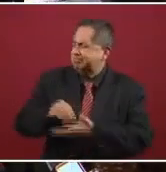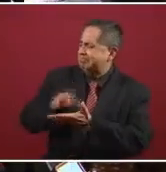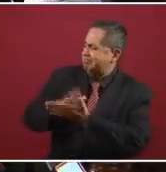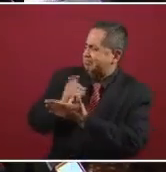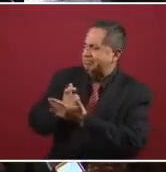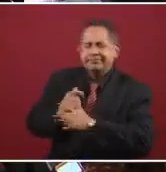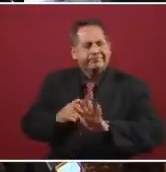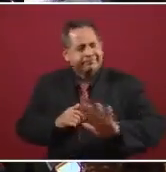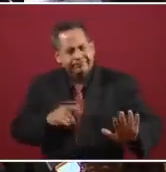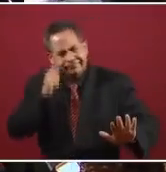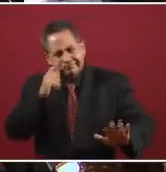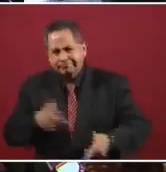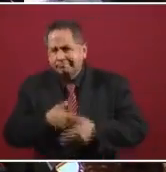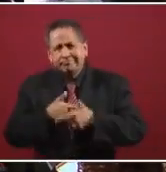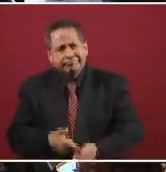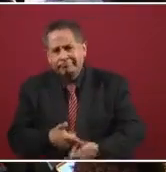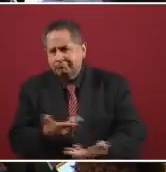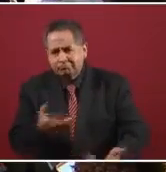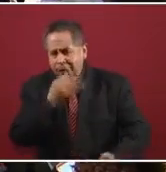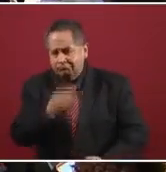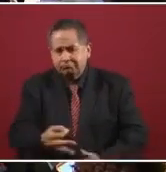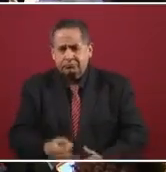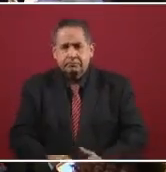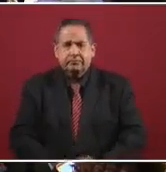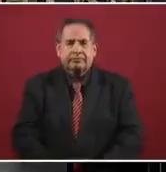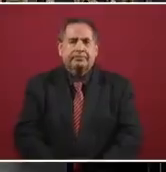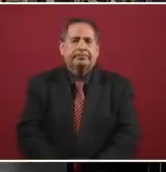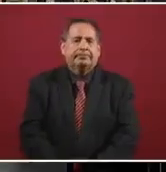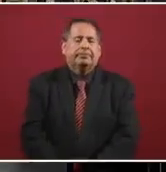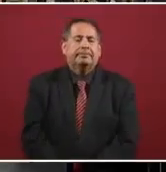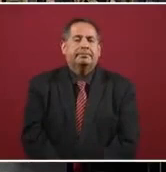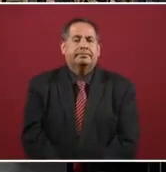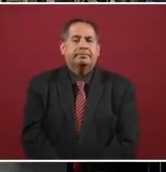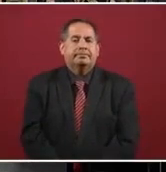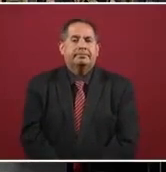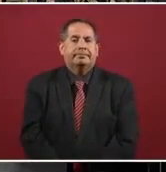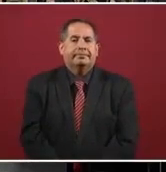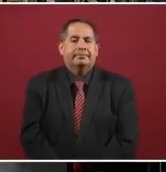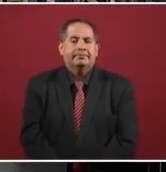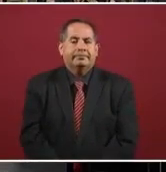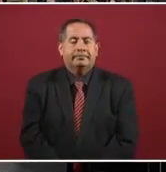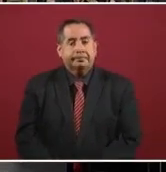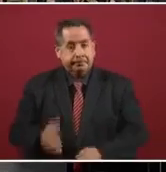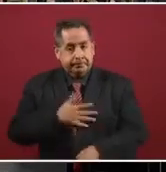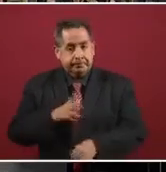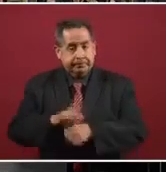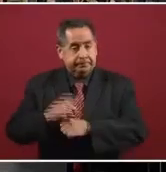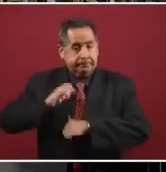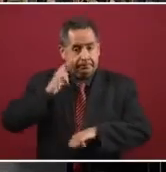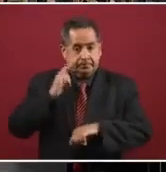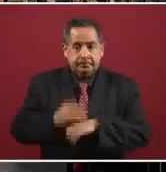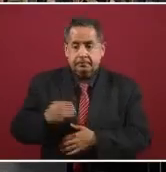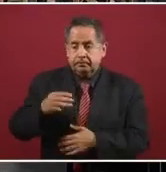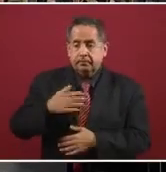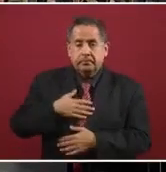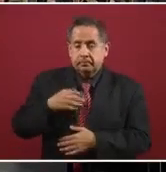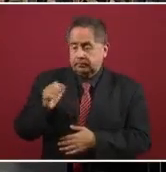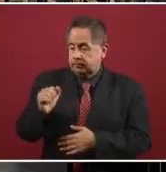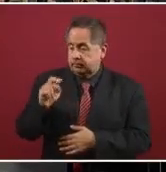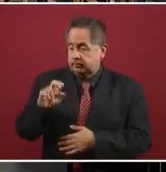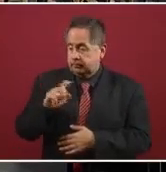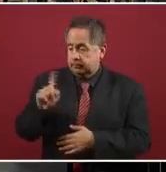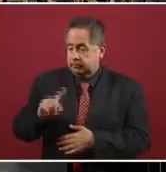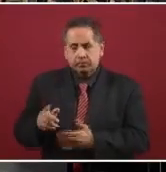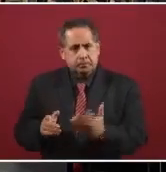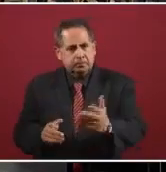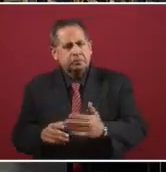Pues el 7 de junio. Gracias. Sí. Buenos días, canciller. Montserrat Sánchez, de Reporte Índigo. Ya se ha